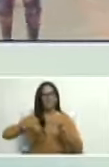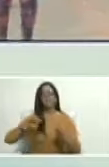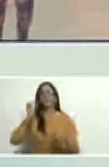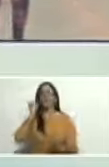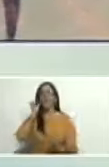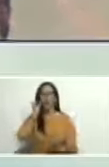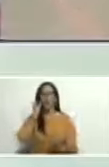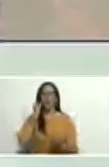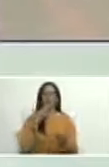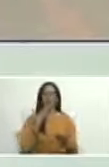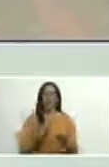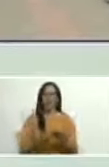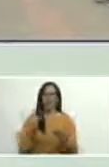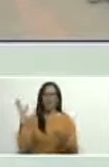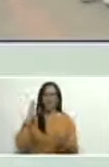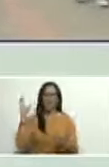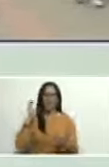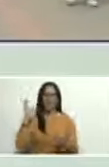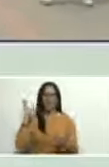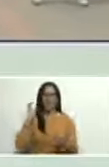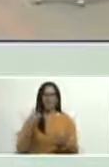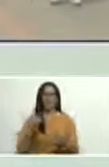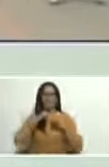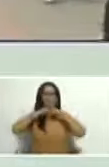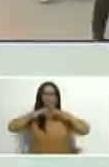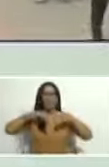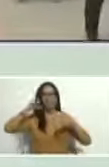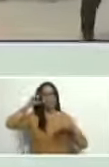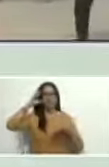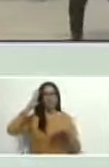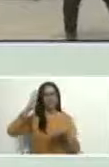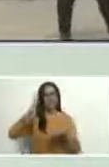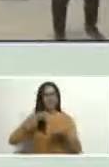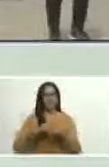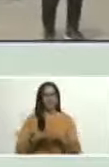mujer. Gracias, Caracas. Que Dios me las bendiga.